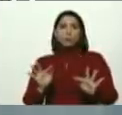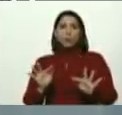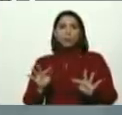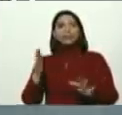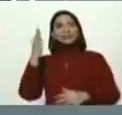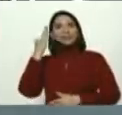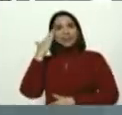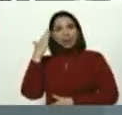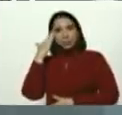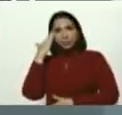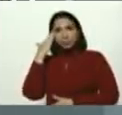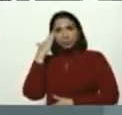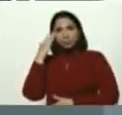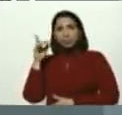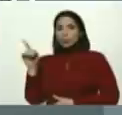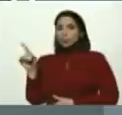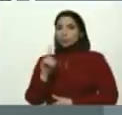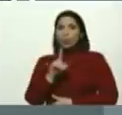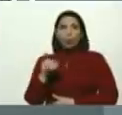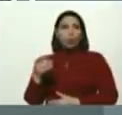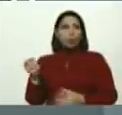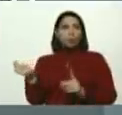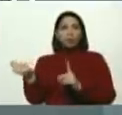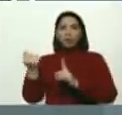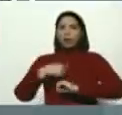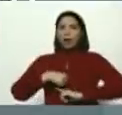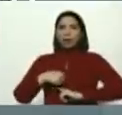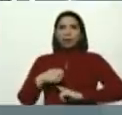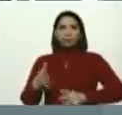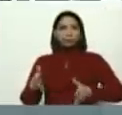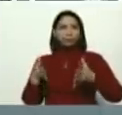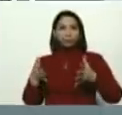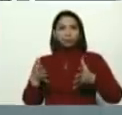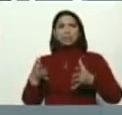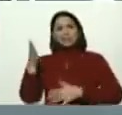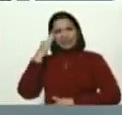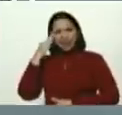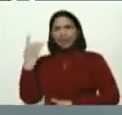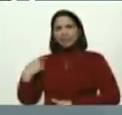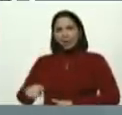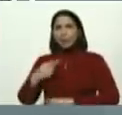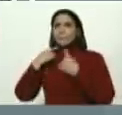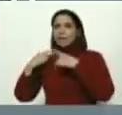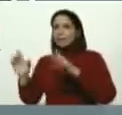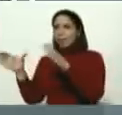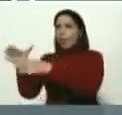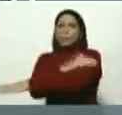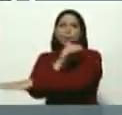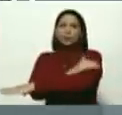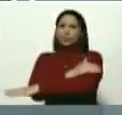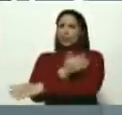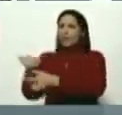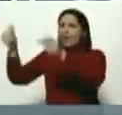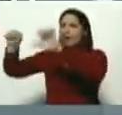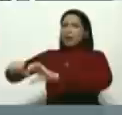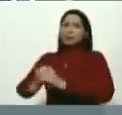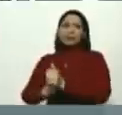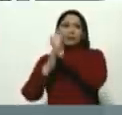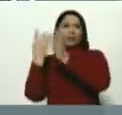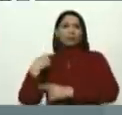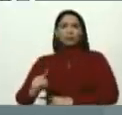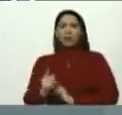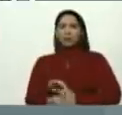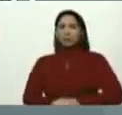Saben que no nos ganan las elecciones. Saben que la tienen perdida por el fracaso del liderazgo que